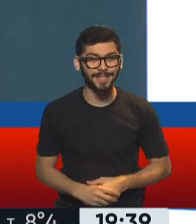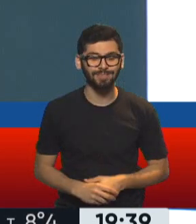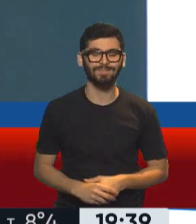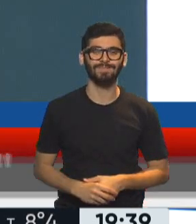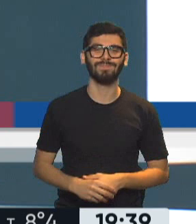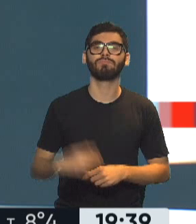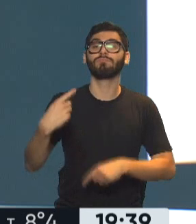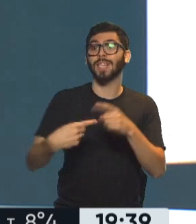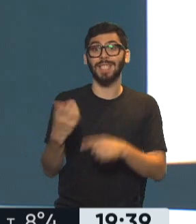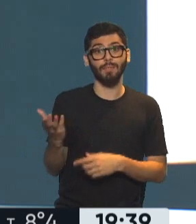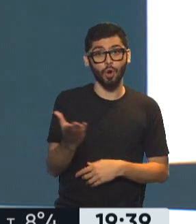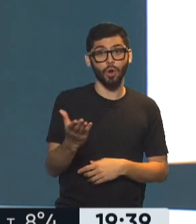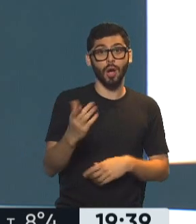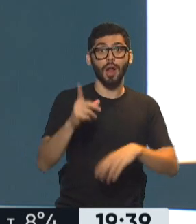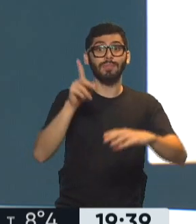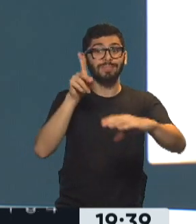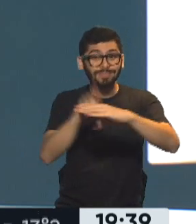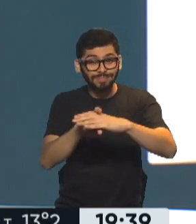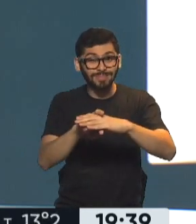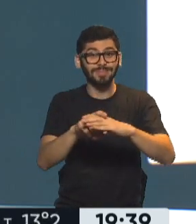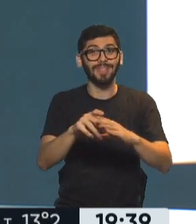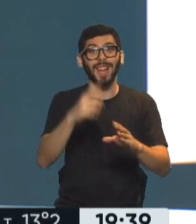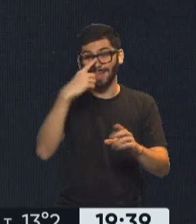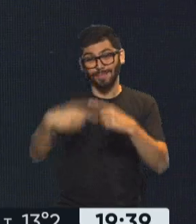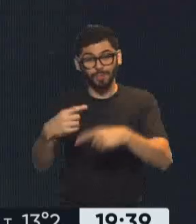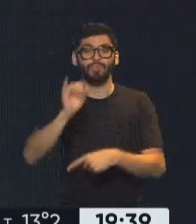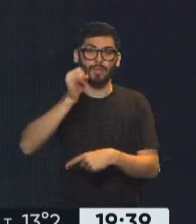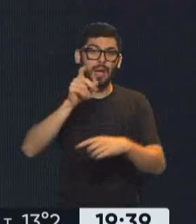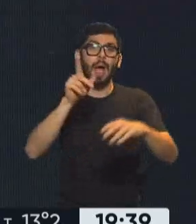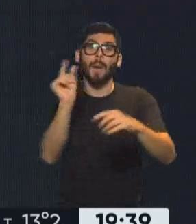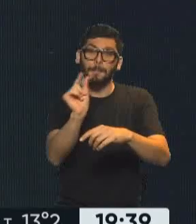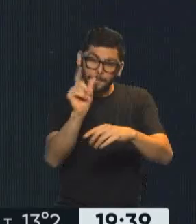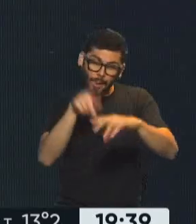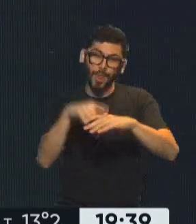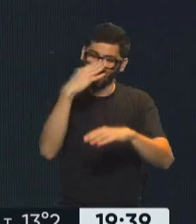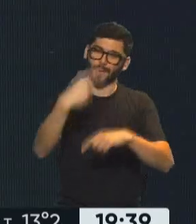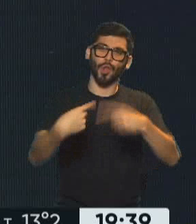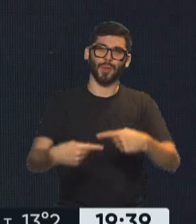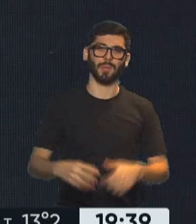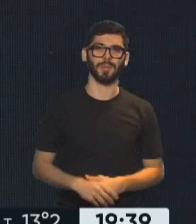Seguimos, Gaby, en el próximo bloque porque vamos a una pausa. Hacemos una pequeña pausa y enseguida venimos con más información. Dale.